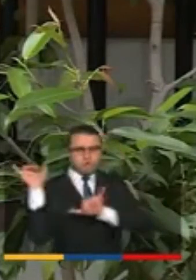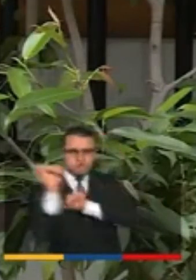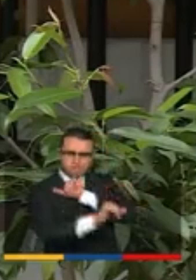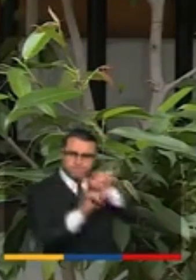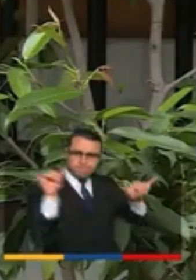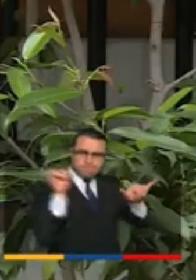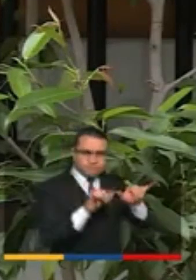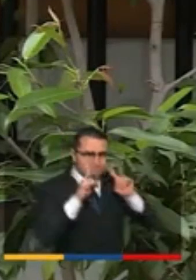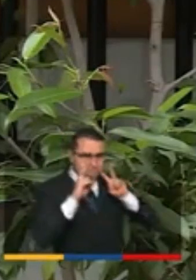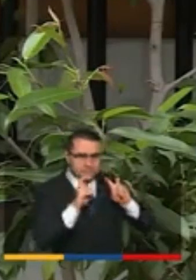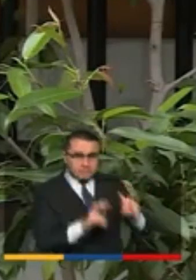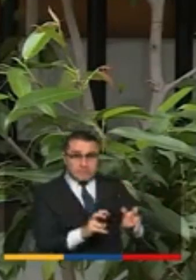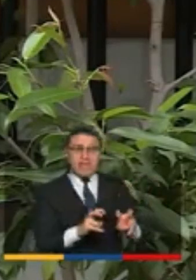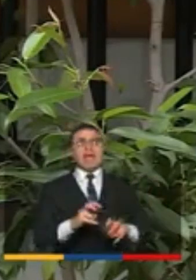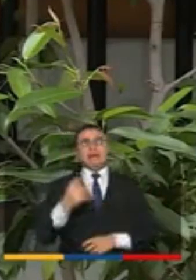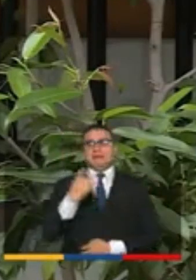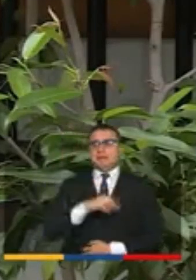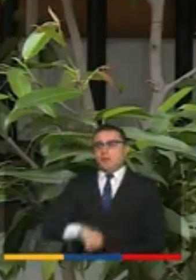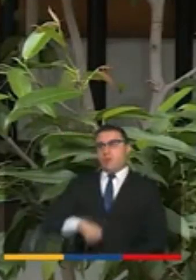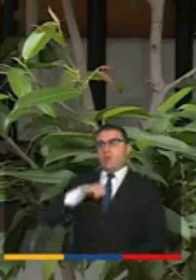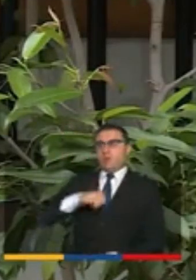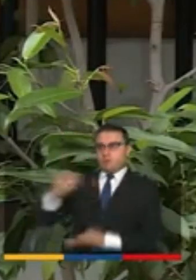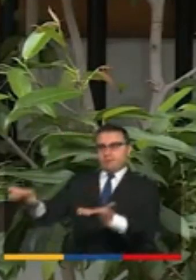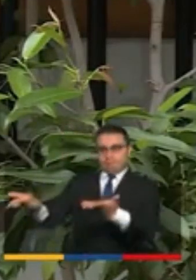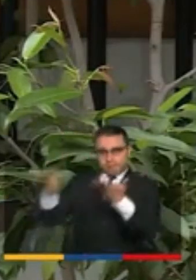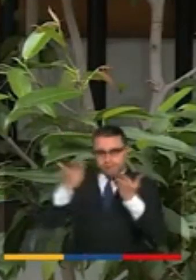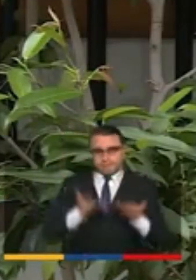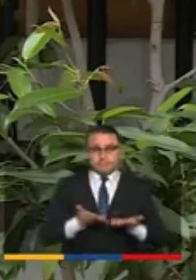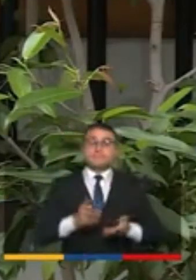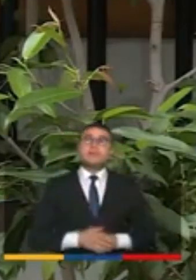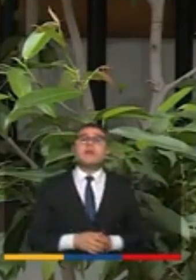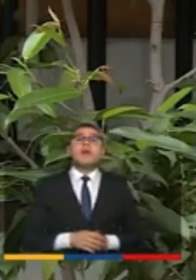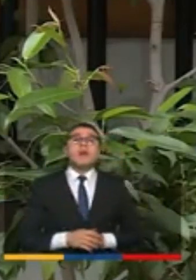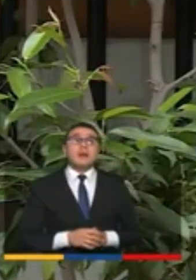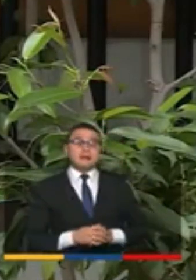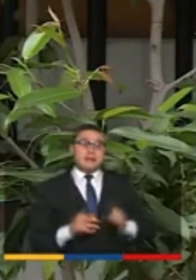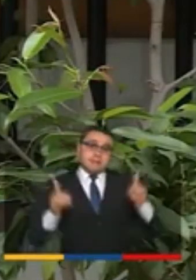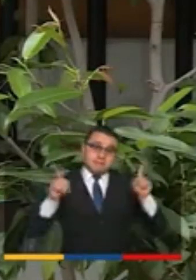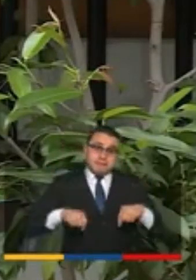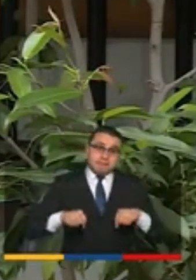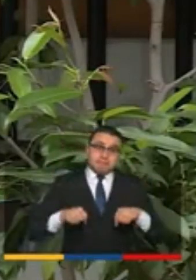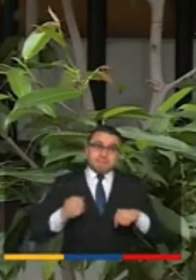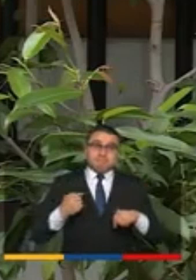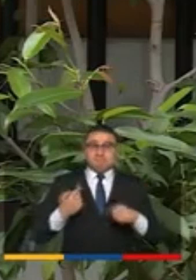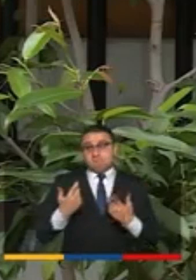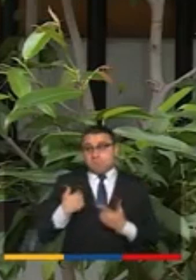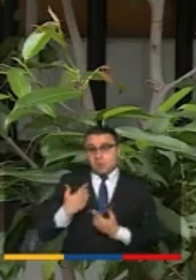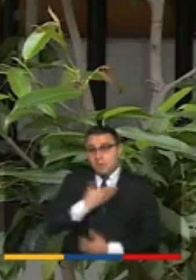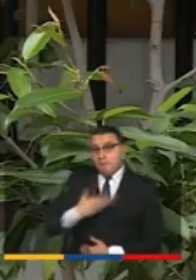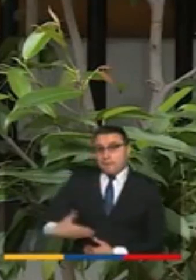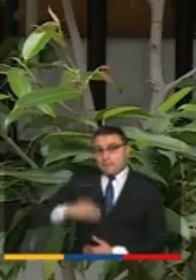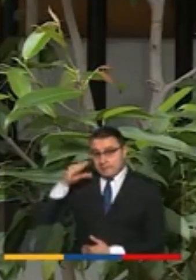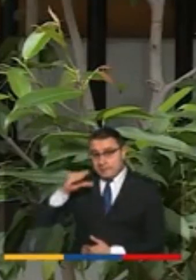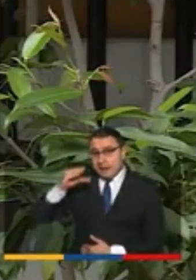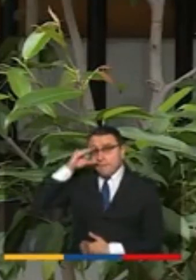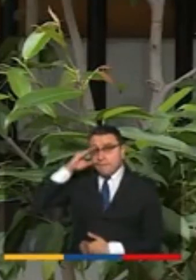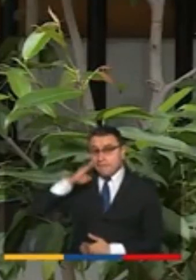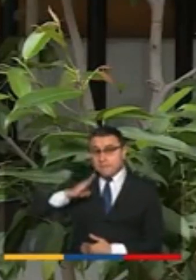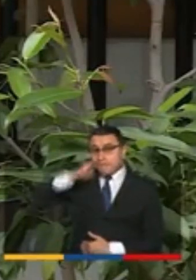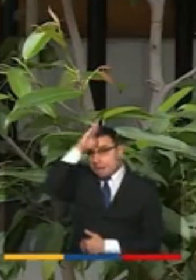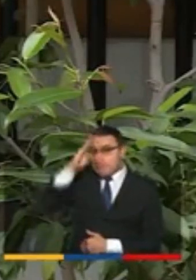estratégica que Chile ocupa en dicho lugar. Además, hemos conversado, les adelanto, con el presidente Petro la posibilidad